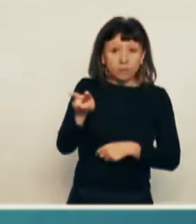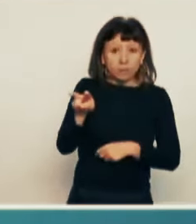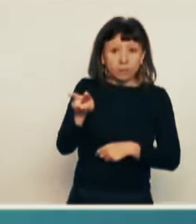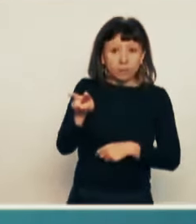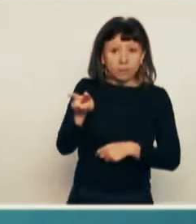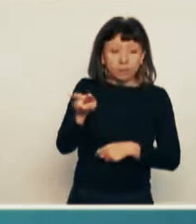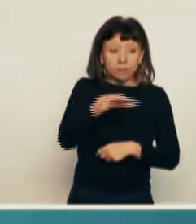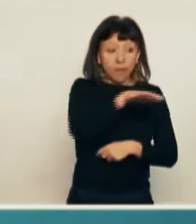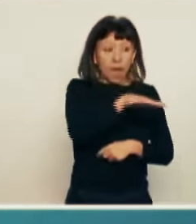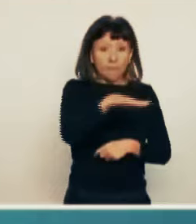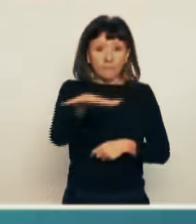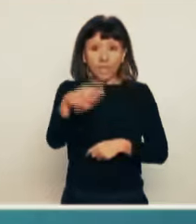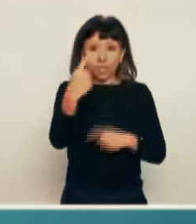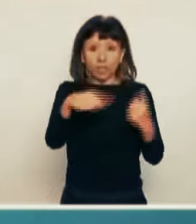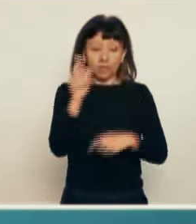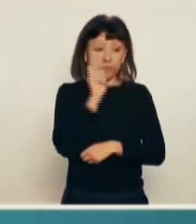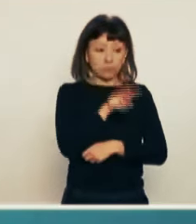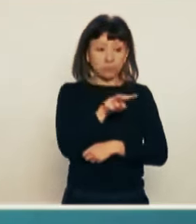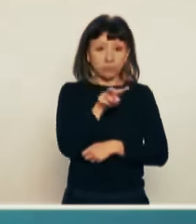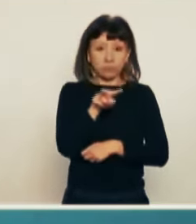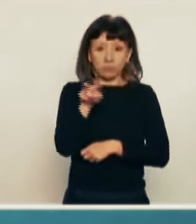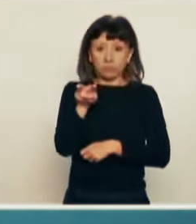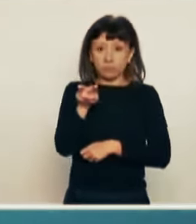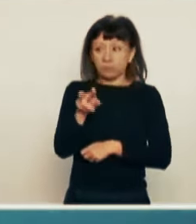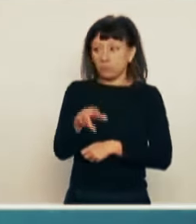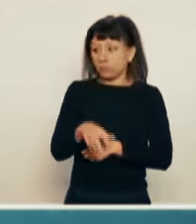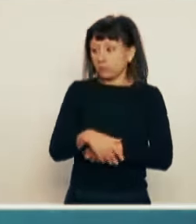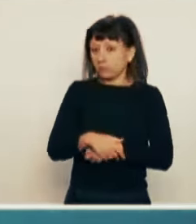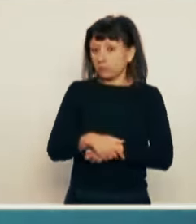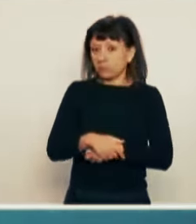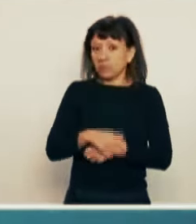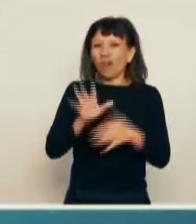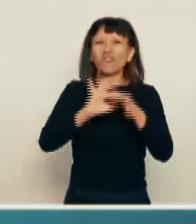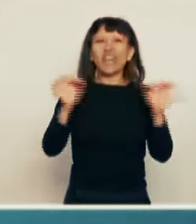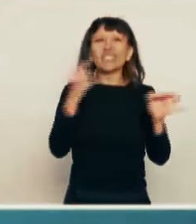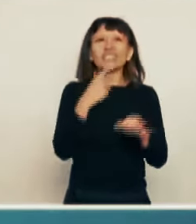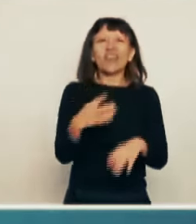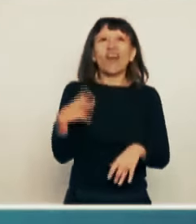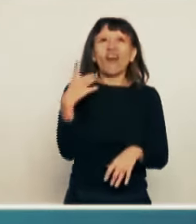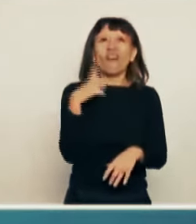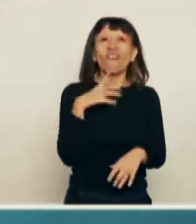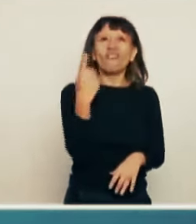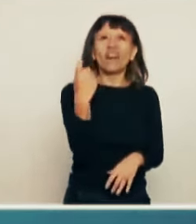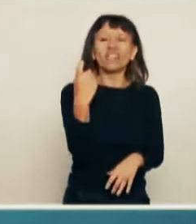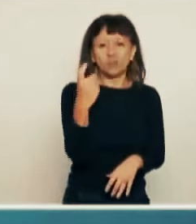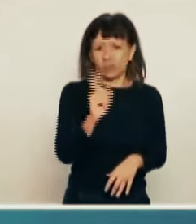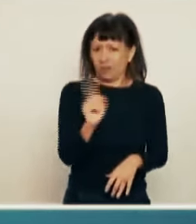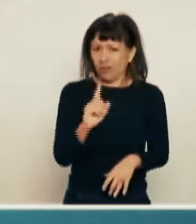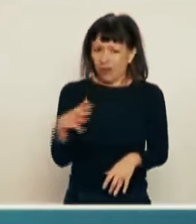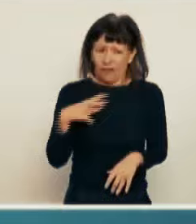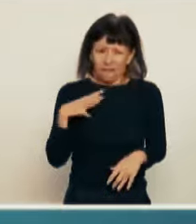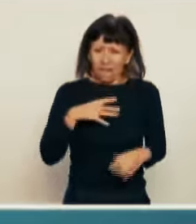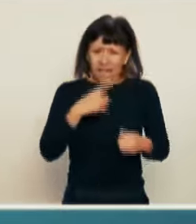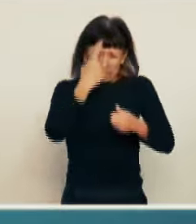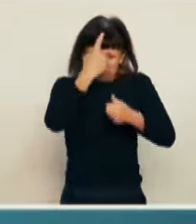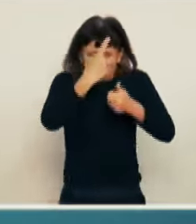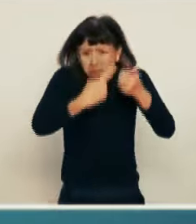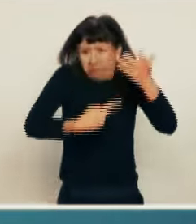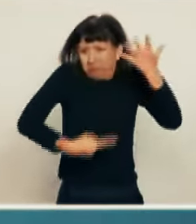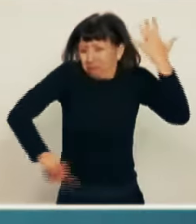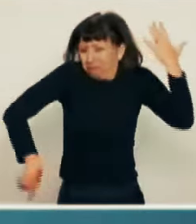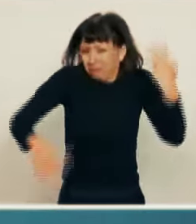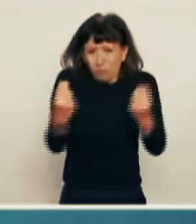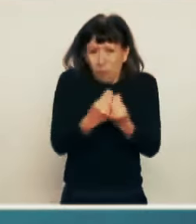ámbitos, bueno, no es que le falta uno para el peso, le faltan 30, 40, 50 o 90 para el